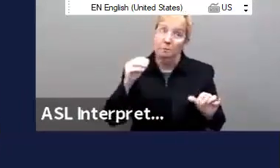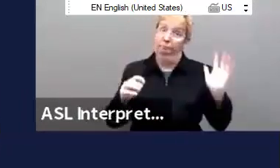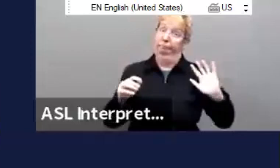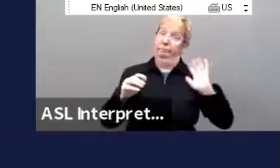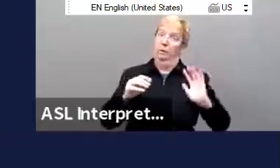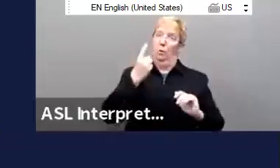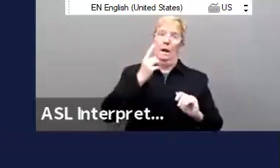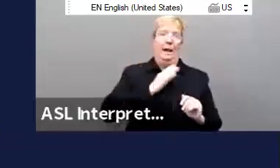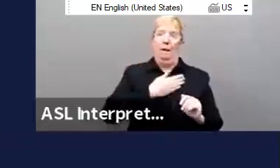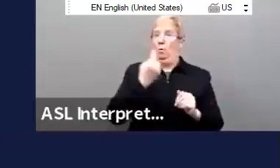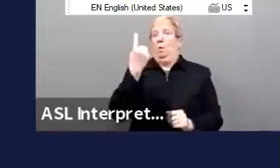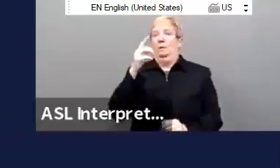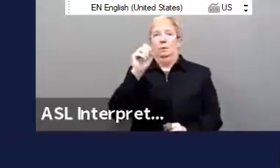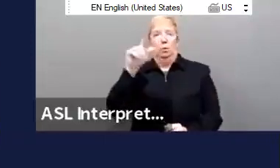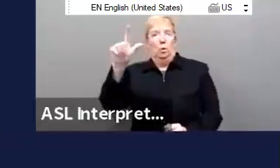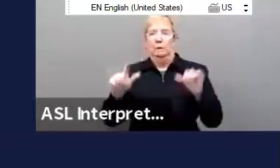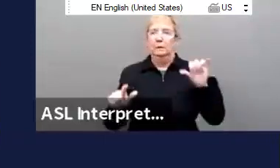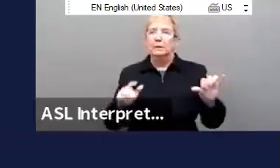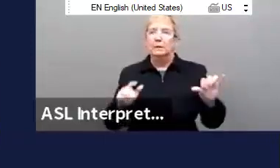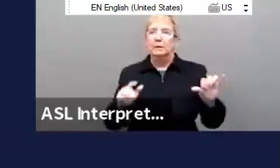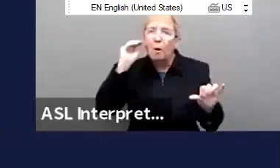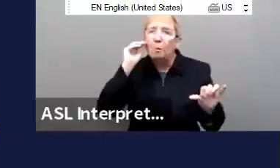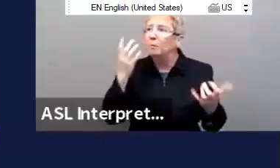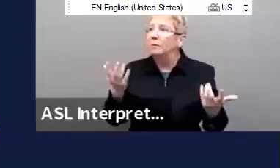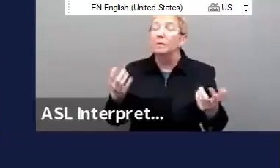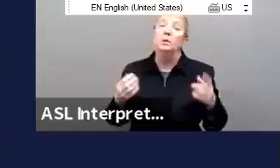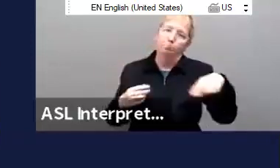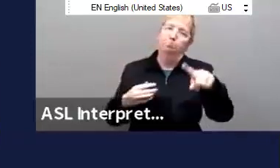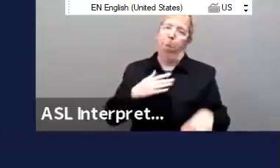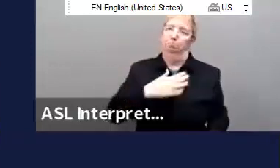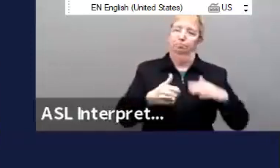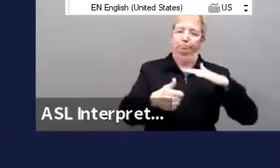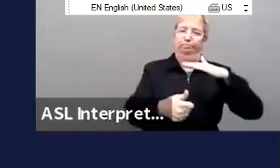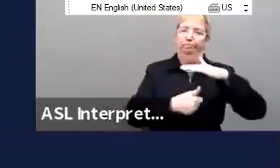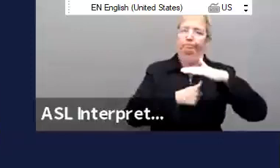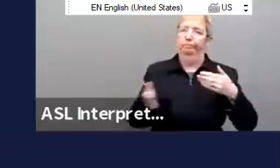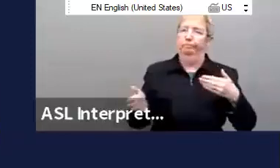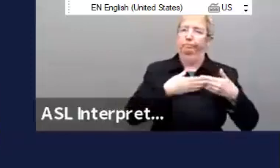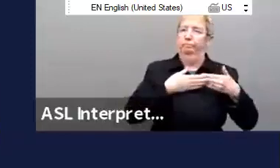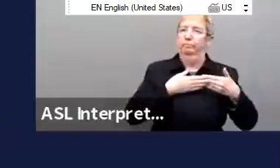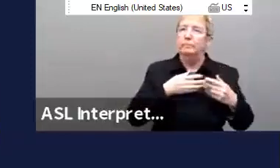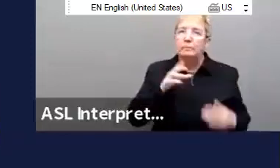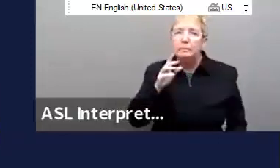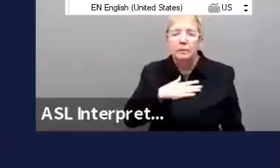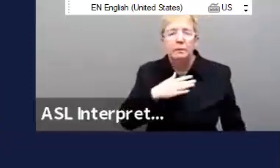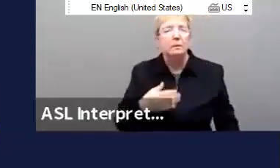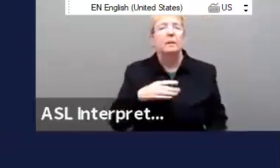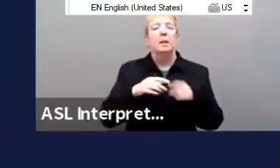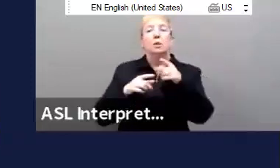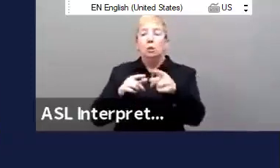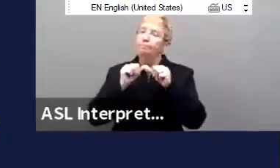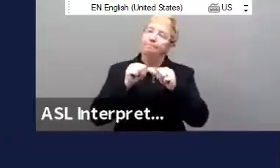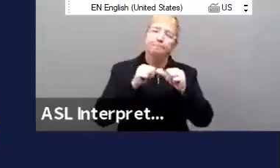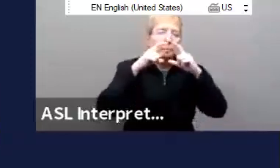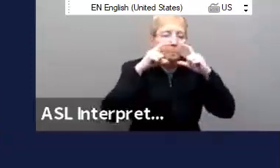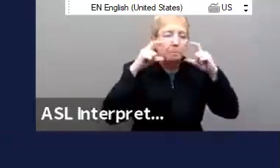para protegerse a sí mismo, a sus amigos, a sus familiares, a sus colegas. Han estado ejerciendo la distancia social,